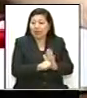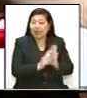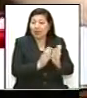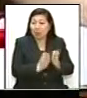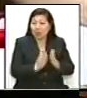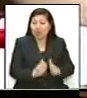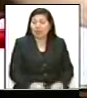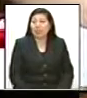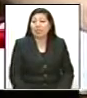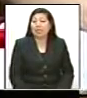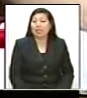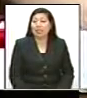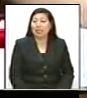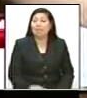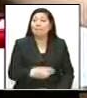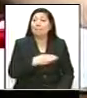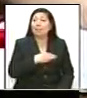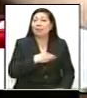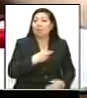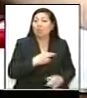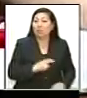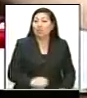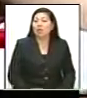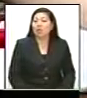orgánica del Ministerio Público,